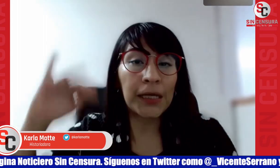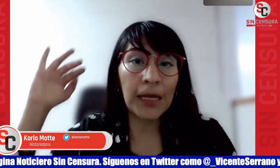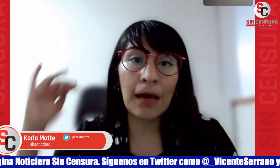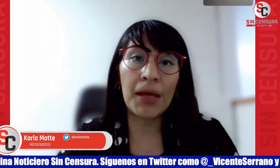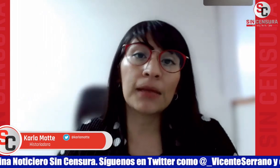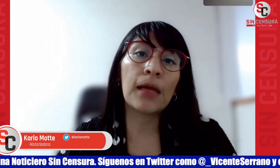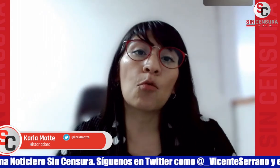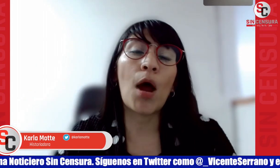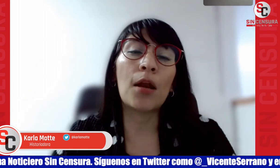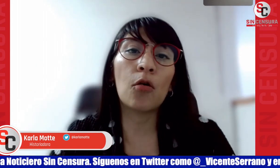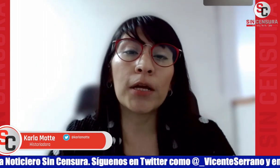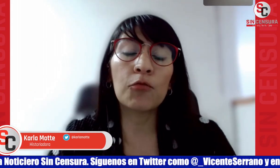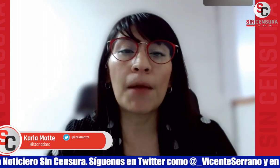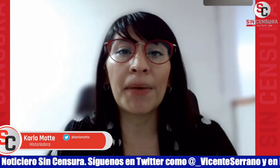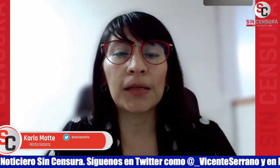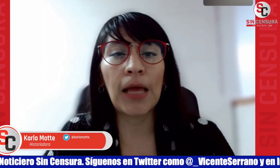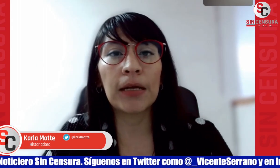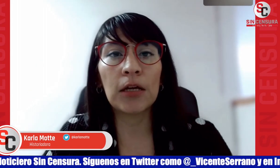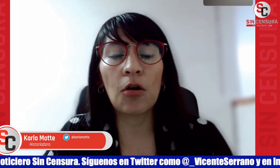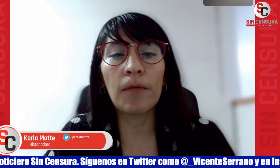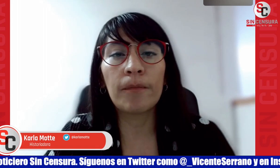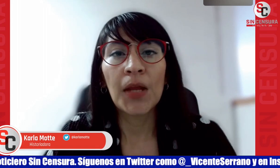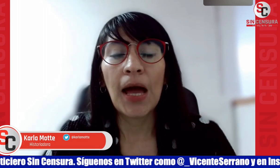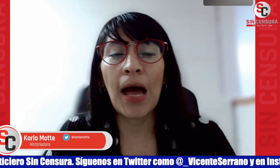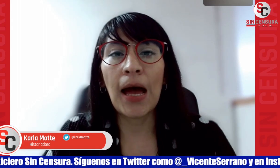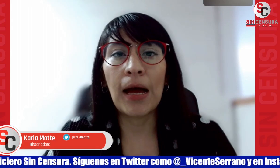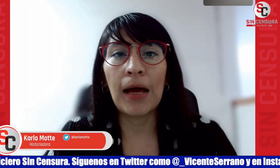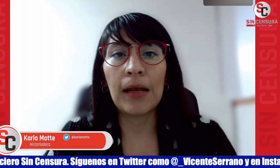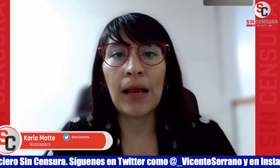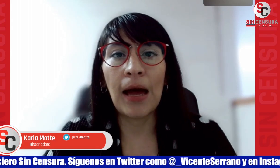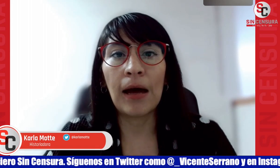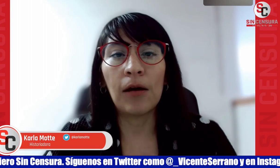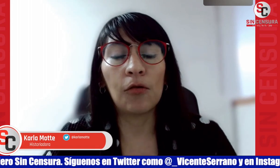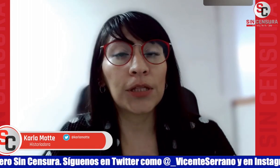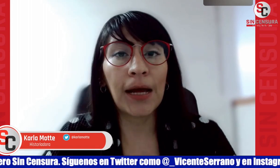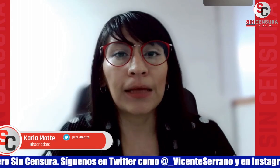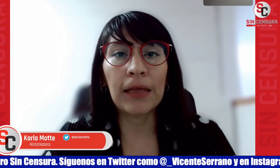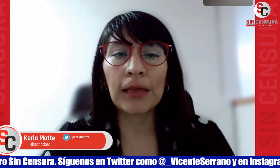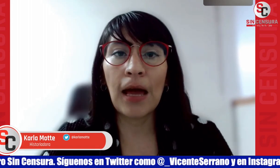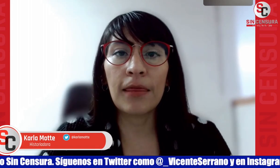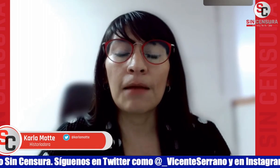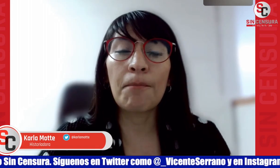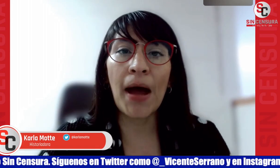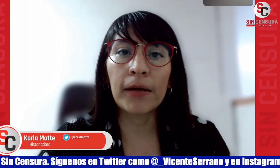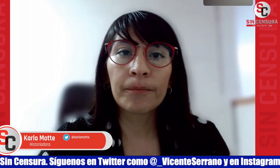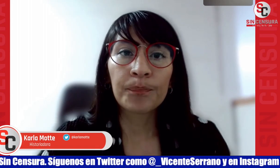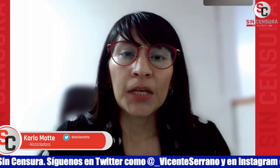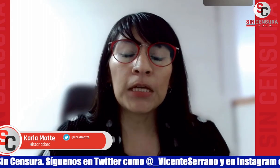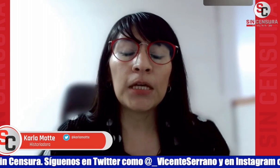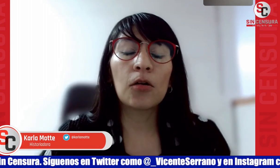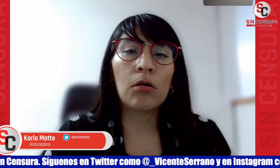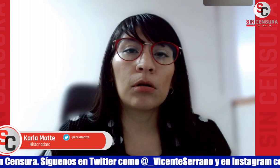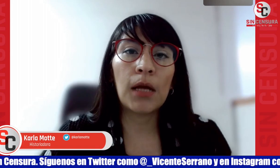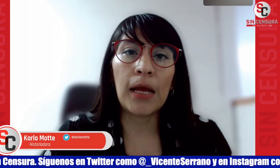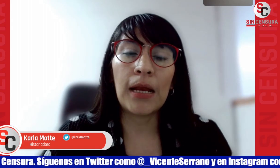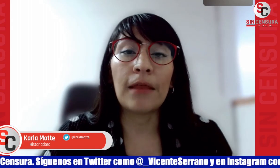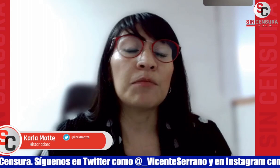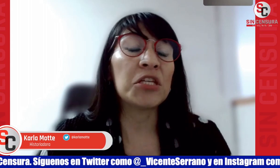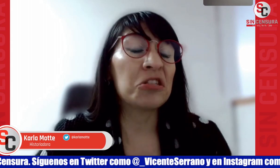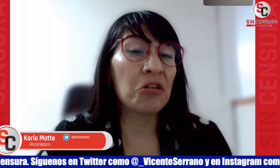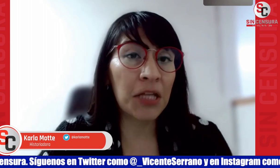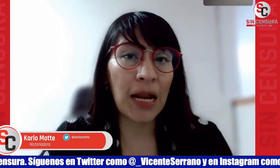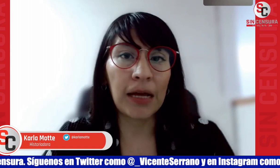pues prácticamente igualó en un empate técnico a la otra candidata del PAN, y con